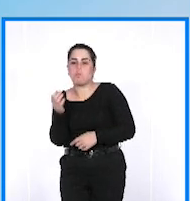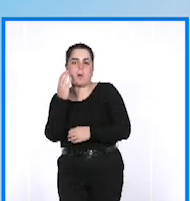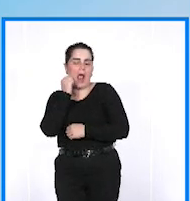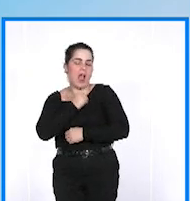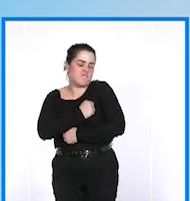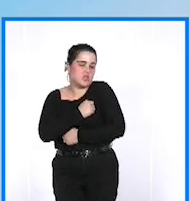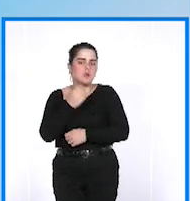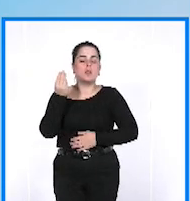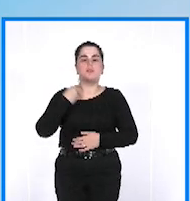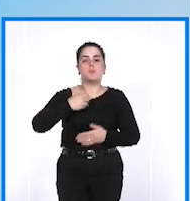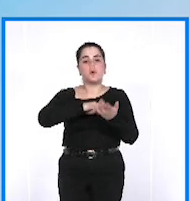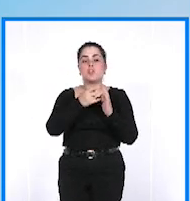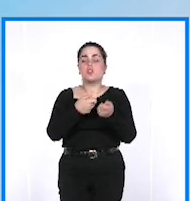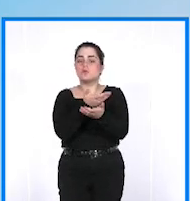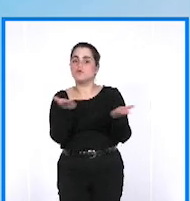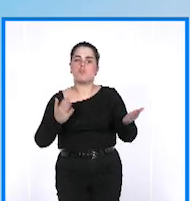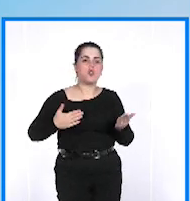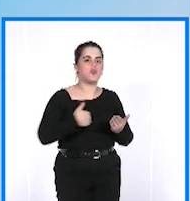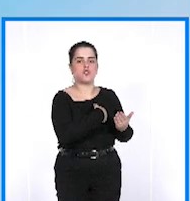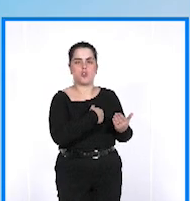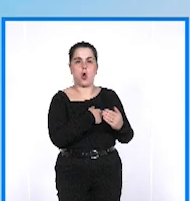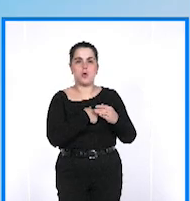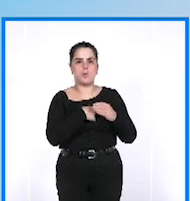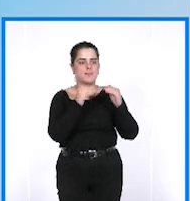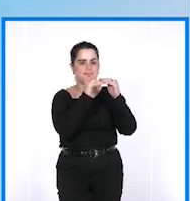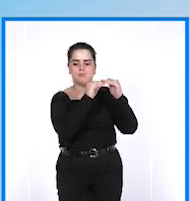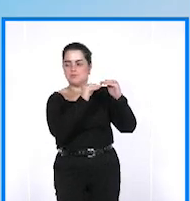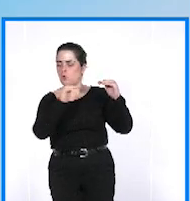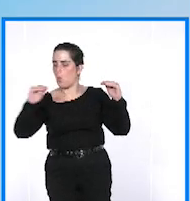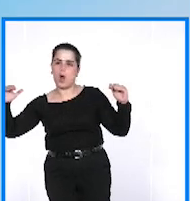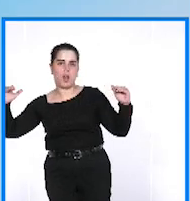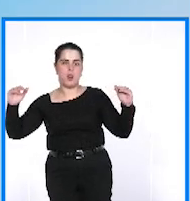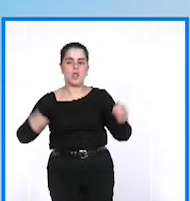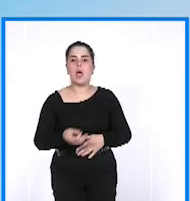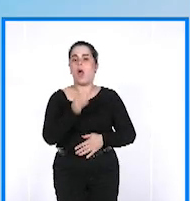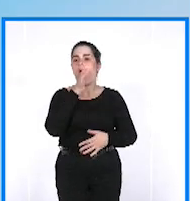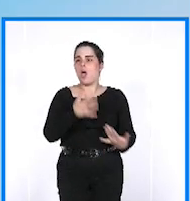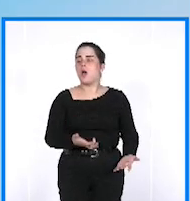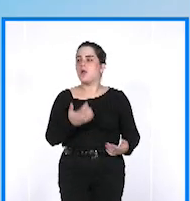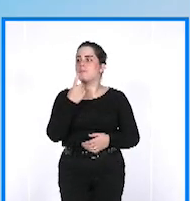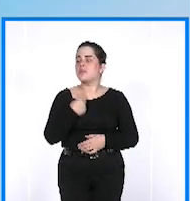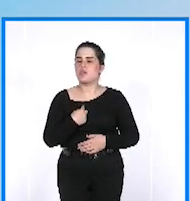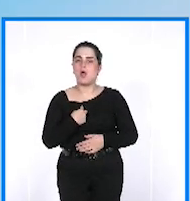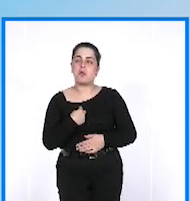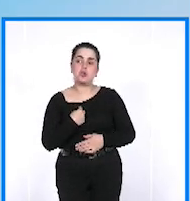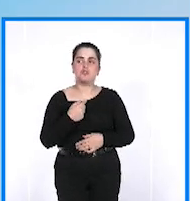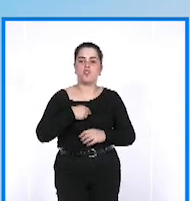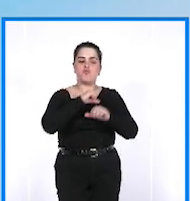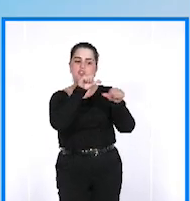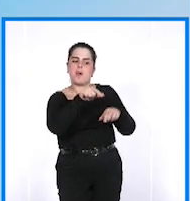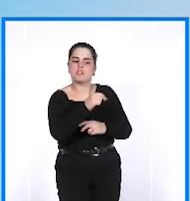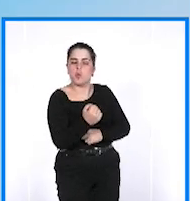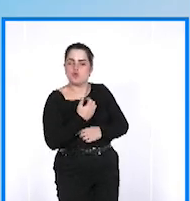viendo Es que el proyecto ha adotado a las personas de un rol mucho más horizontal eh ahora por ejemplo te dicen H yo no quiero que me apoyes de esta